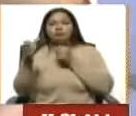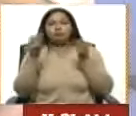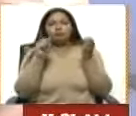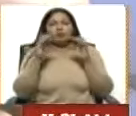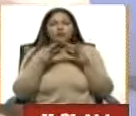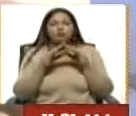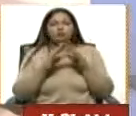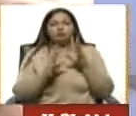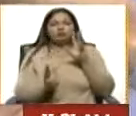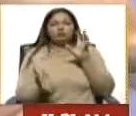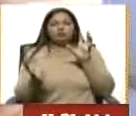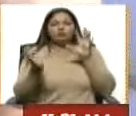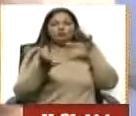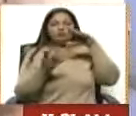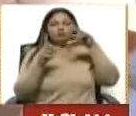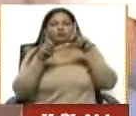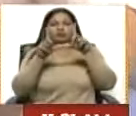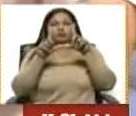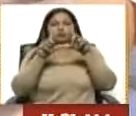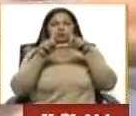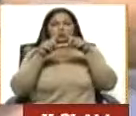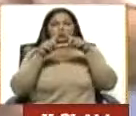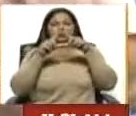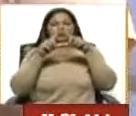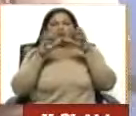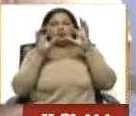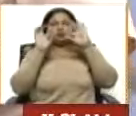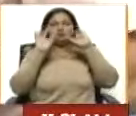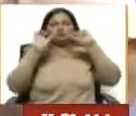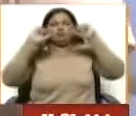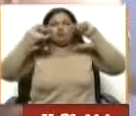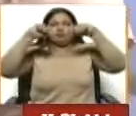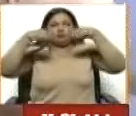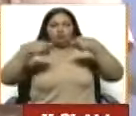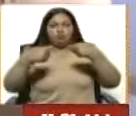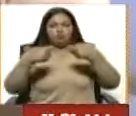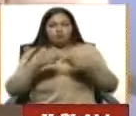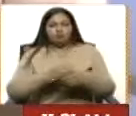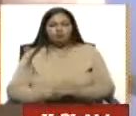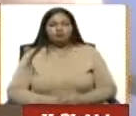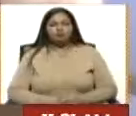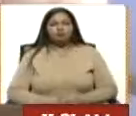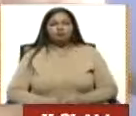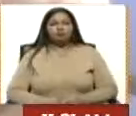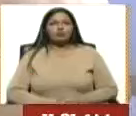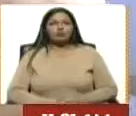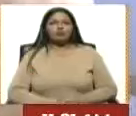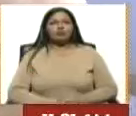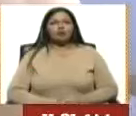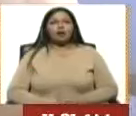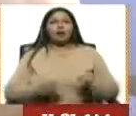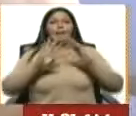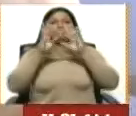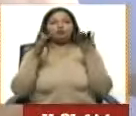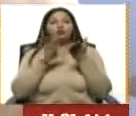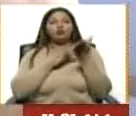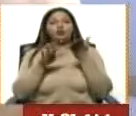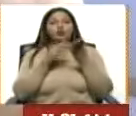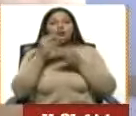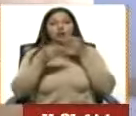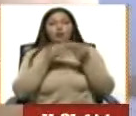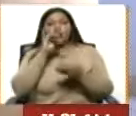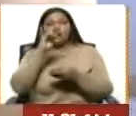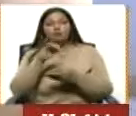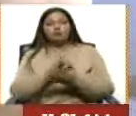se invirtió. Lo que significa que comunicacionalmente la preponderancia pasó al mundo de lo digital, por eso es tan importante que hagamos esta